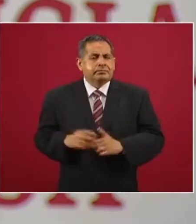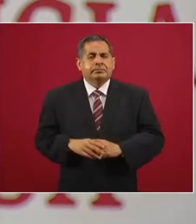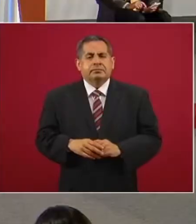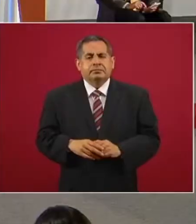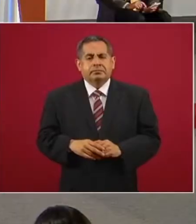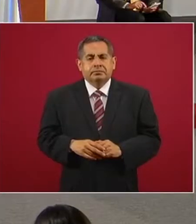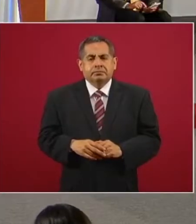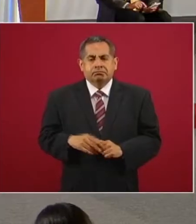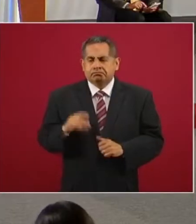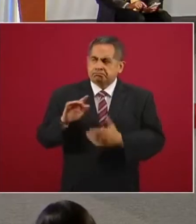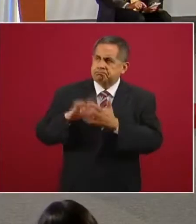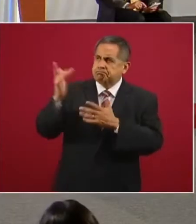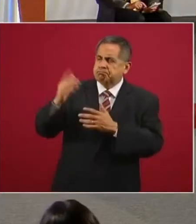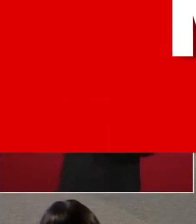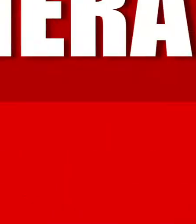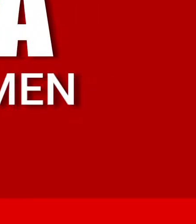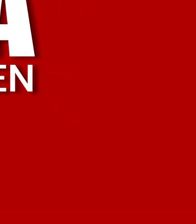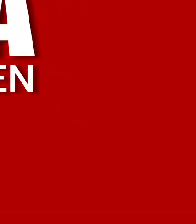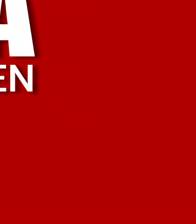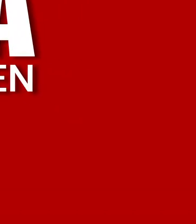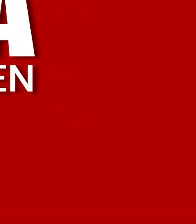Estamos muy agradecidos con Italia.